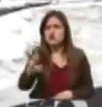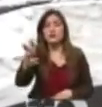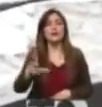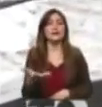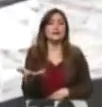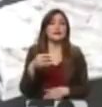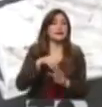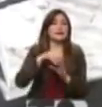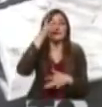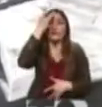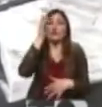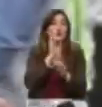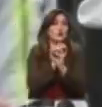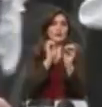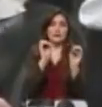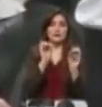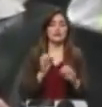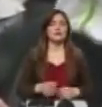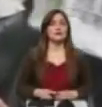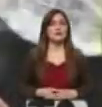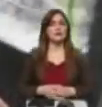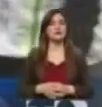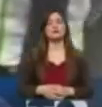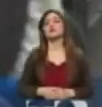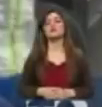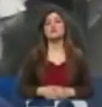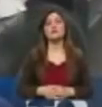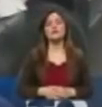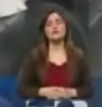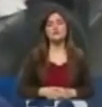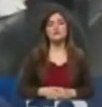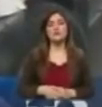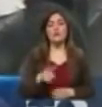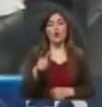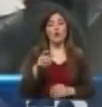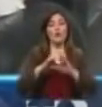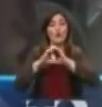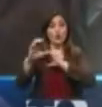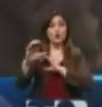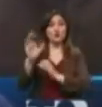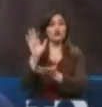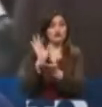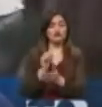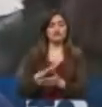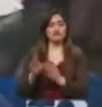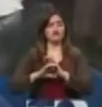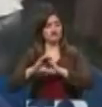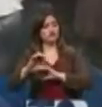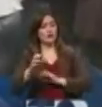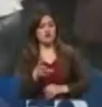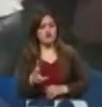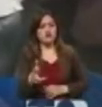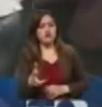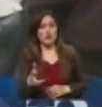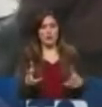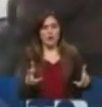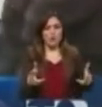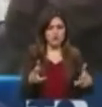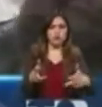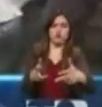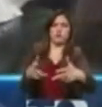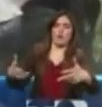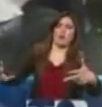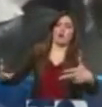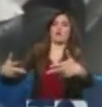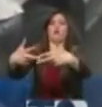no trasladaba pacientes. La versión que tenemos hasta el momento es que un bus se detiene, se da el paso a la ambulancia y el momento del cruce, pues la